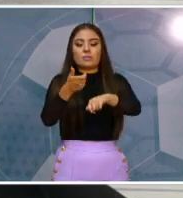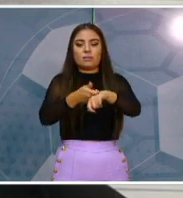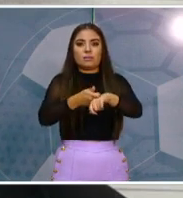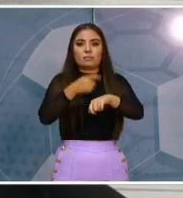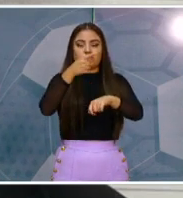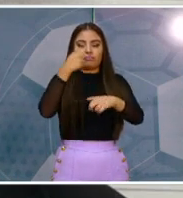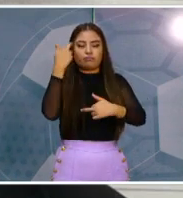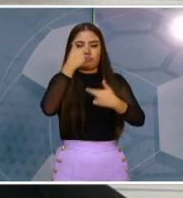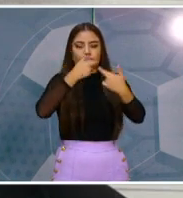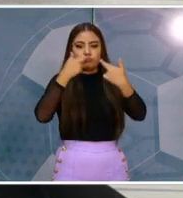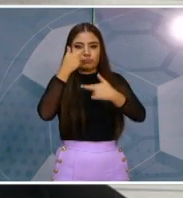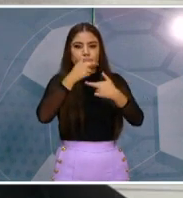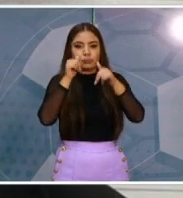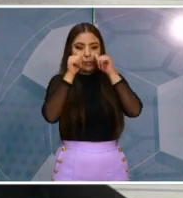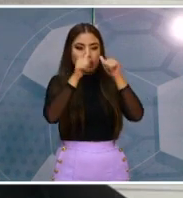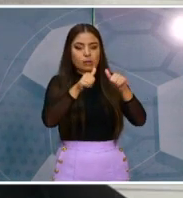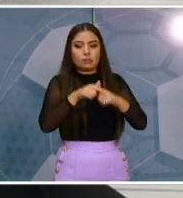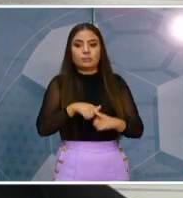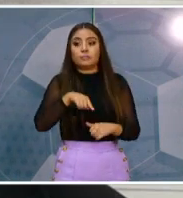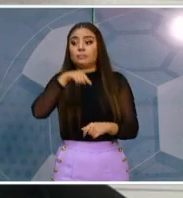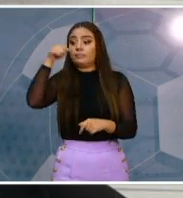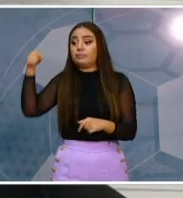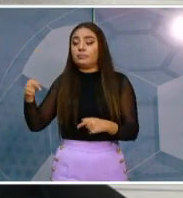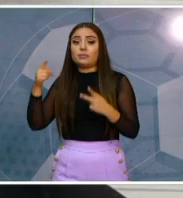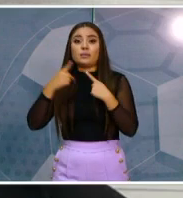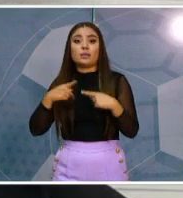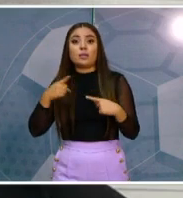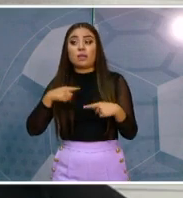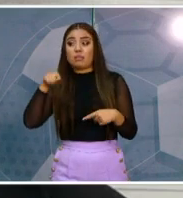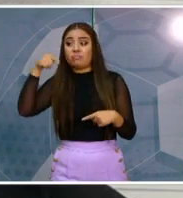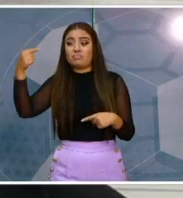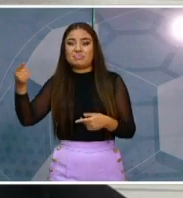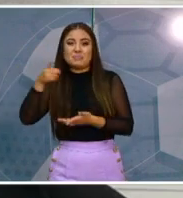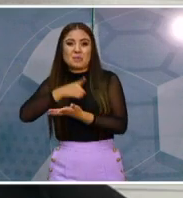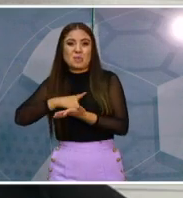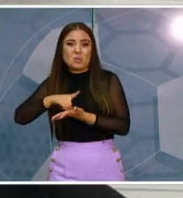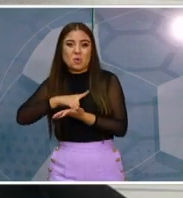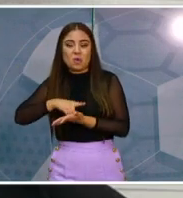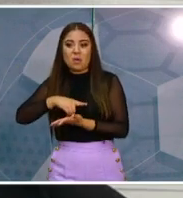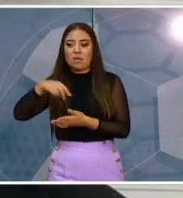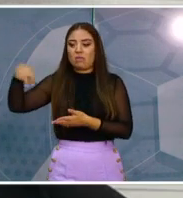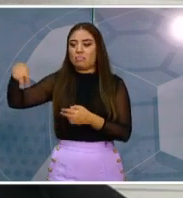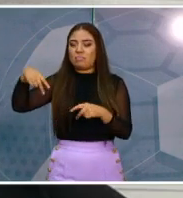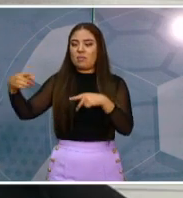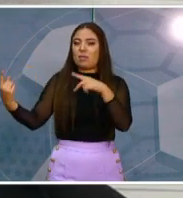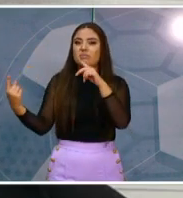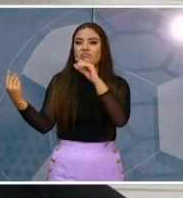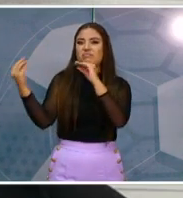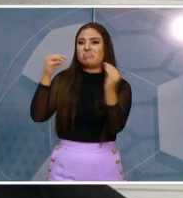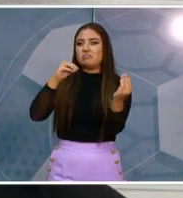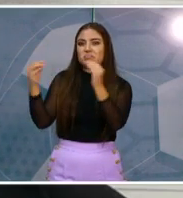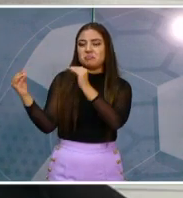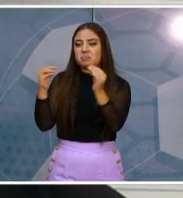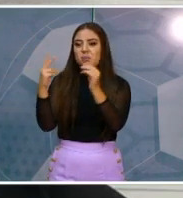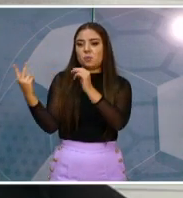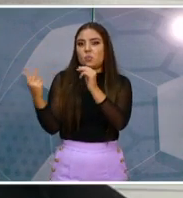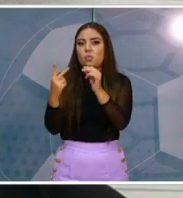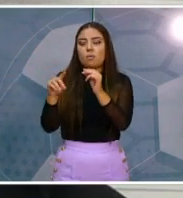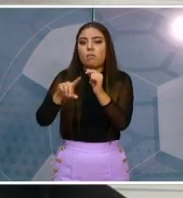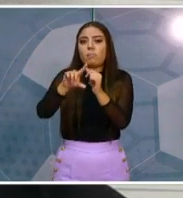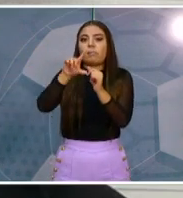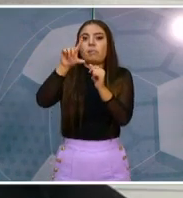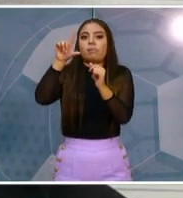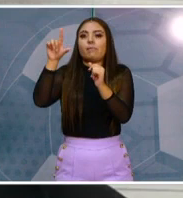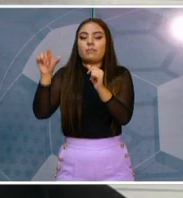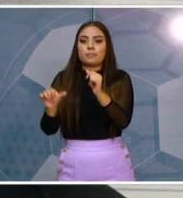de intoxicación se presume empiezan a discutir entre ellas mismas. De manera posterior, uno